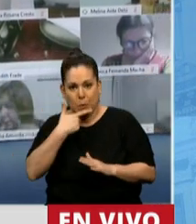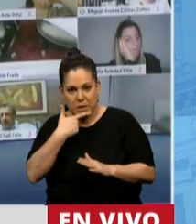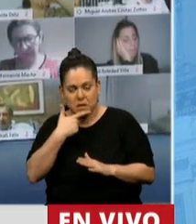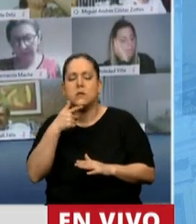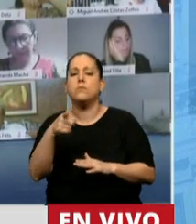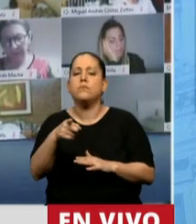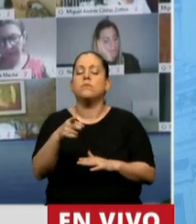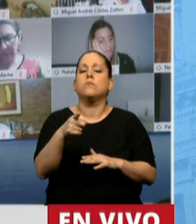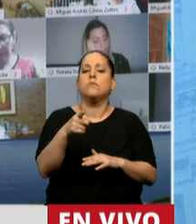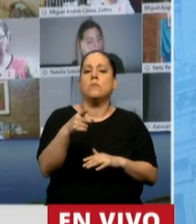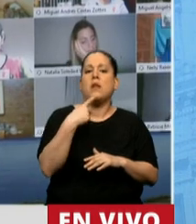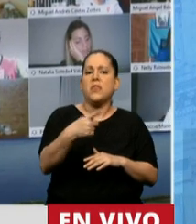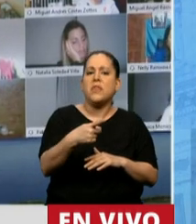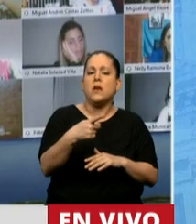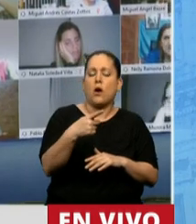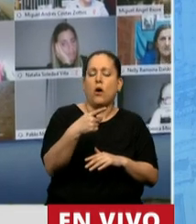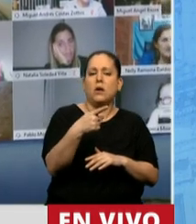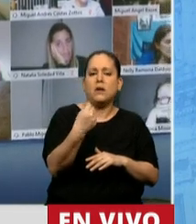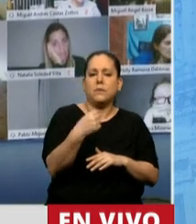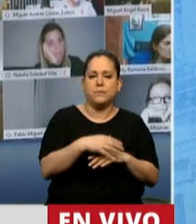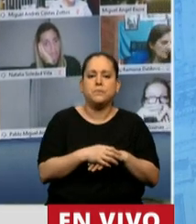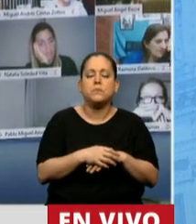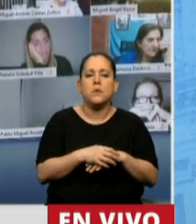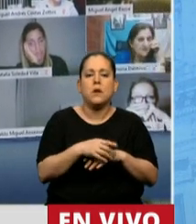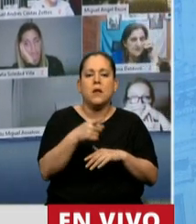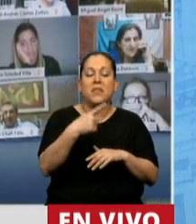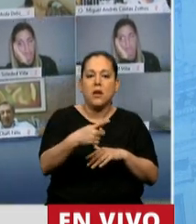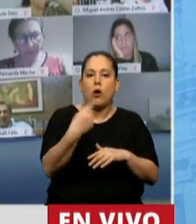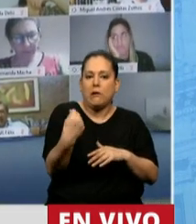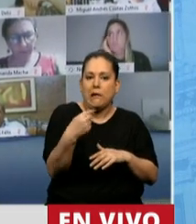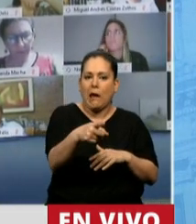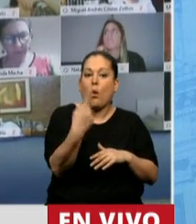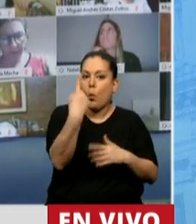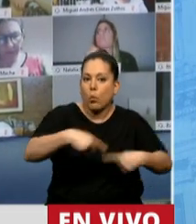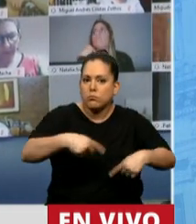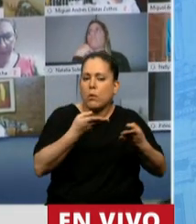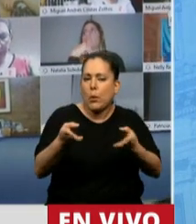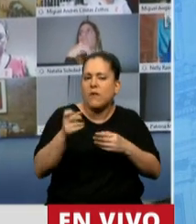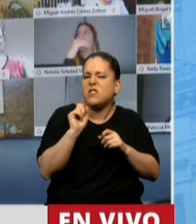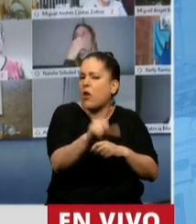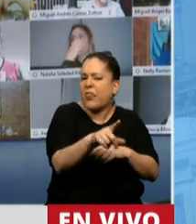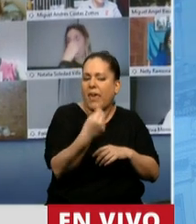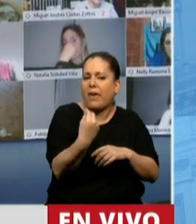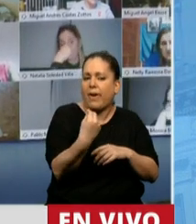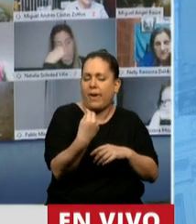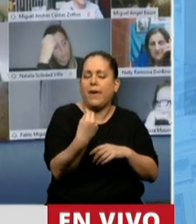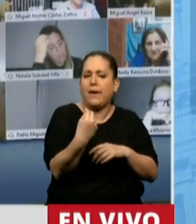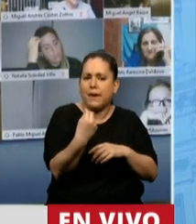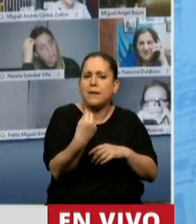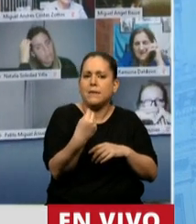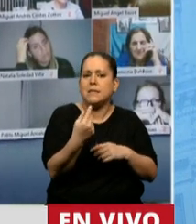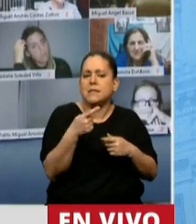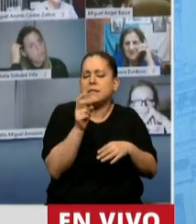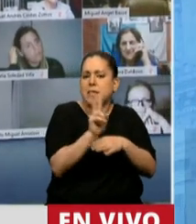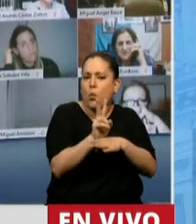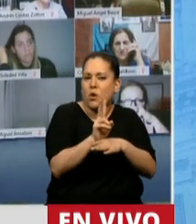1957 estableció claramente que la consagración de uno de los beneficios de la de que uno de los beneficios la